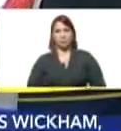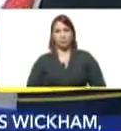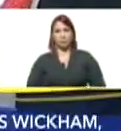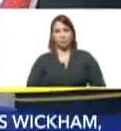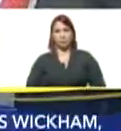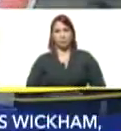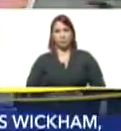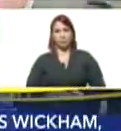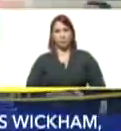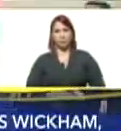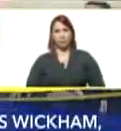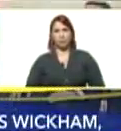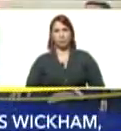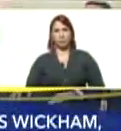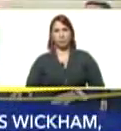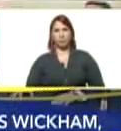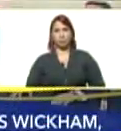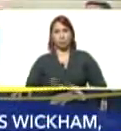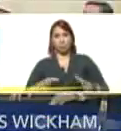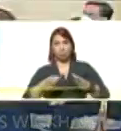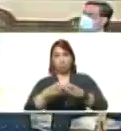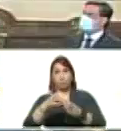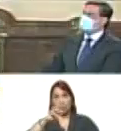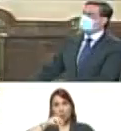del Club de los MR,